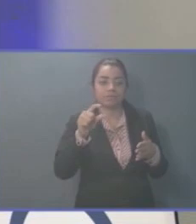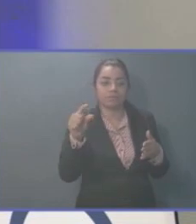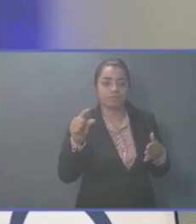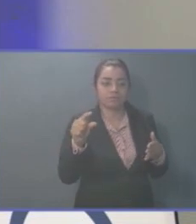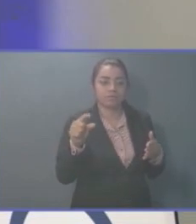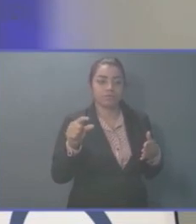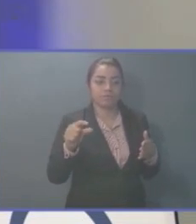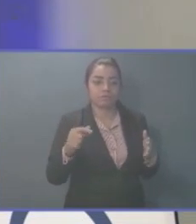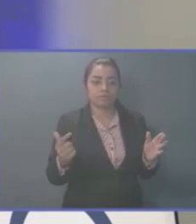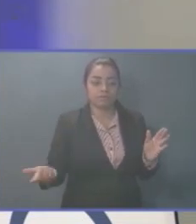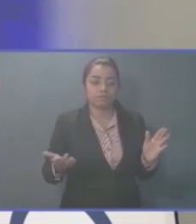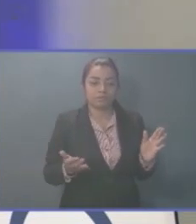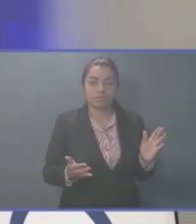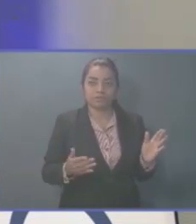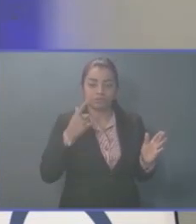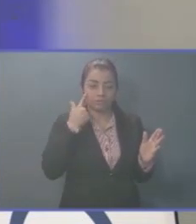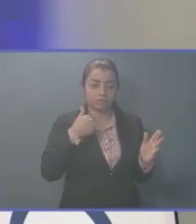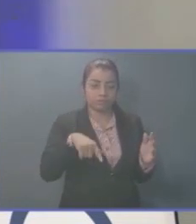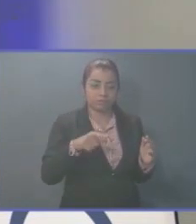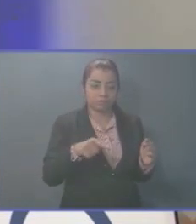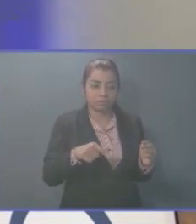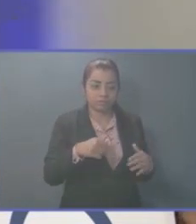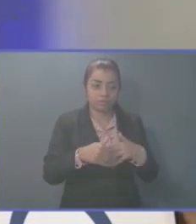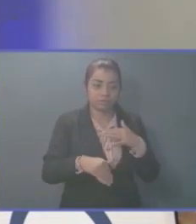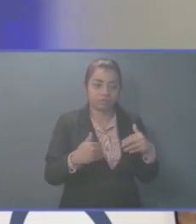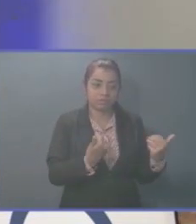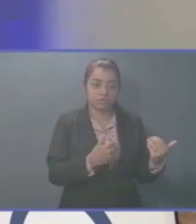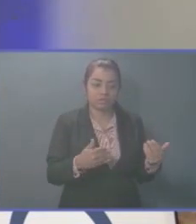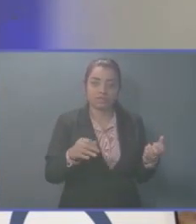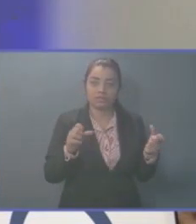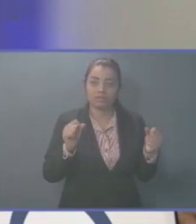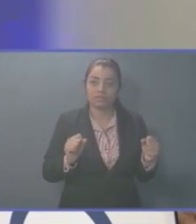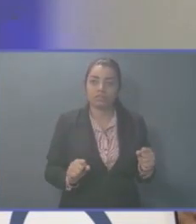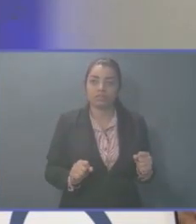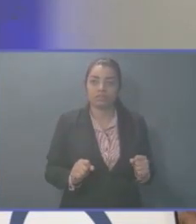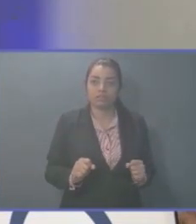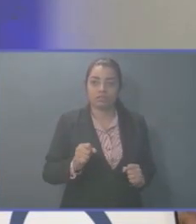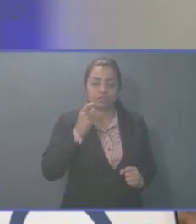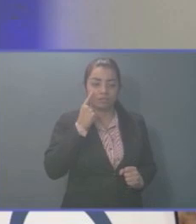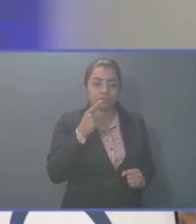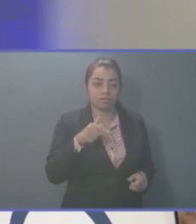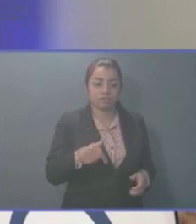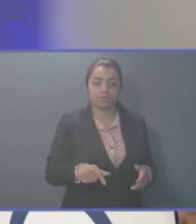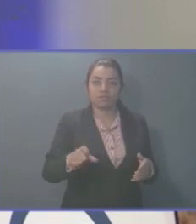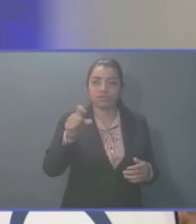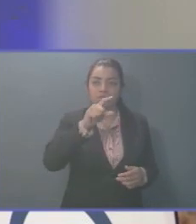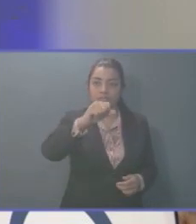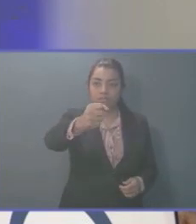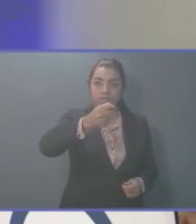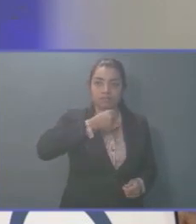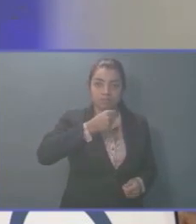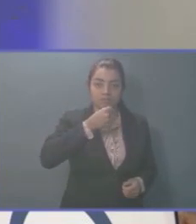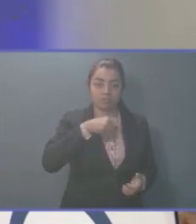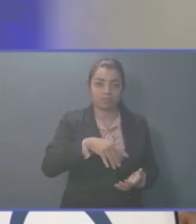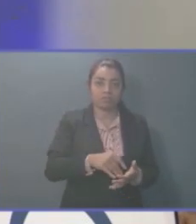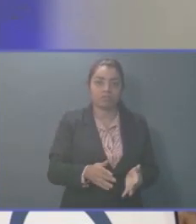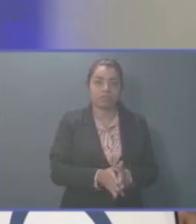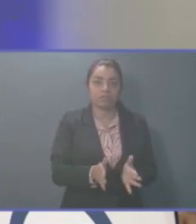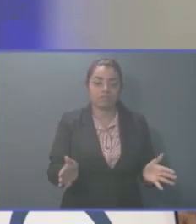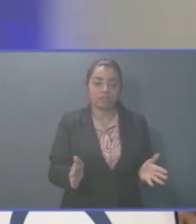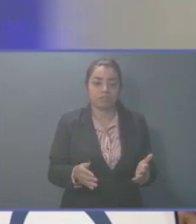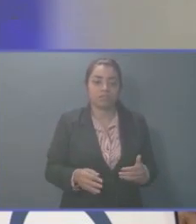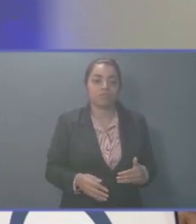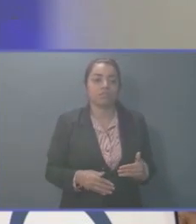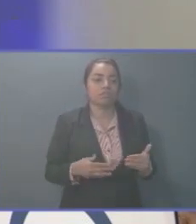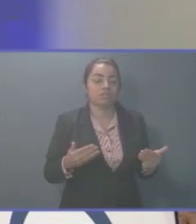leyes. Si no, veamos el caso del nombramiento del comisionado para el Instituto de Acceso a la Información Pública.